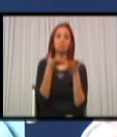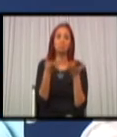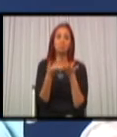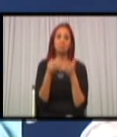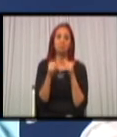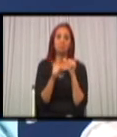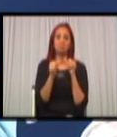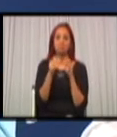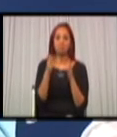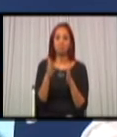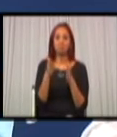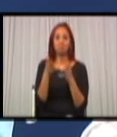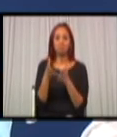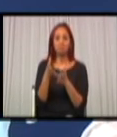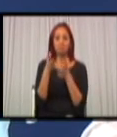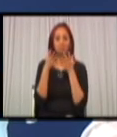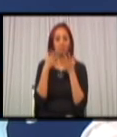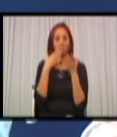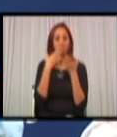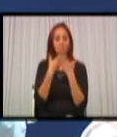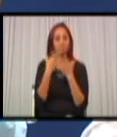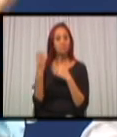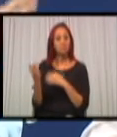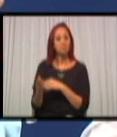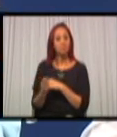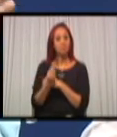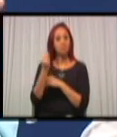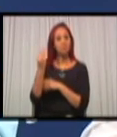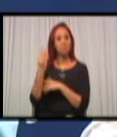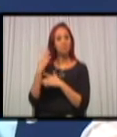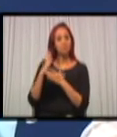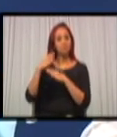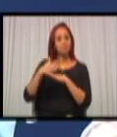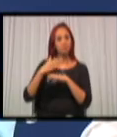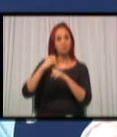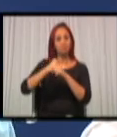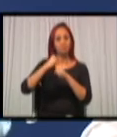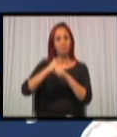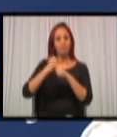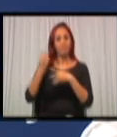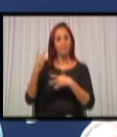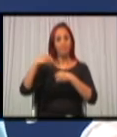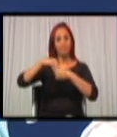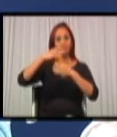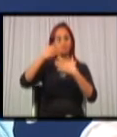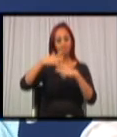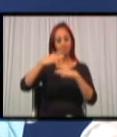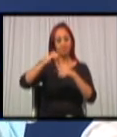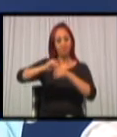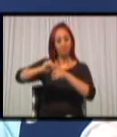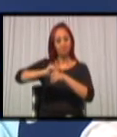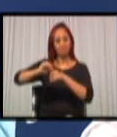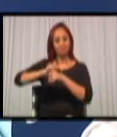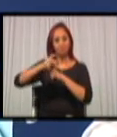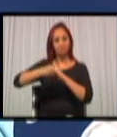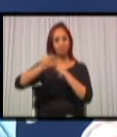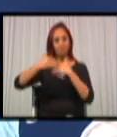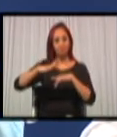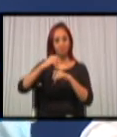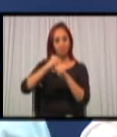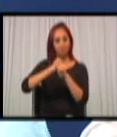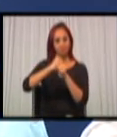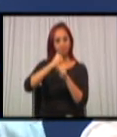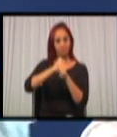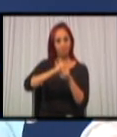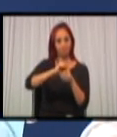emprendedurismo. Queremos que los jóvenes, mediante el programa Empleate, sean capacitados. Una vez que sean capacitados,